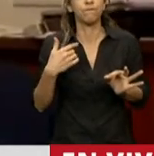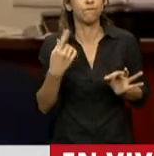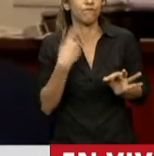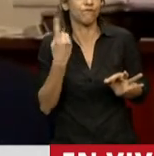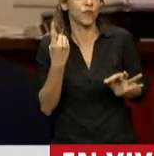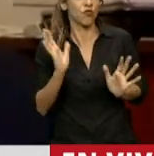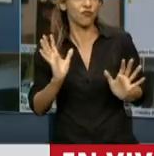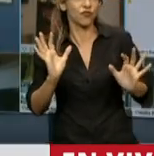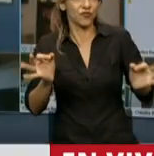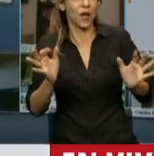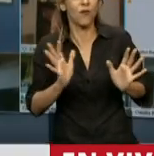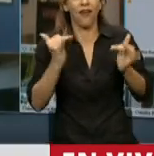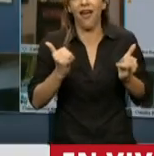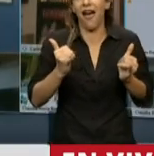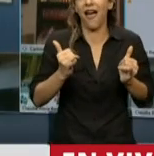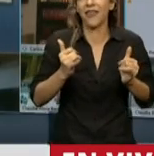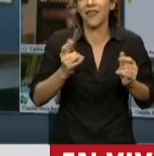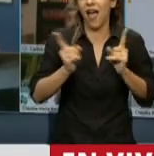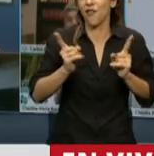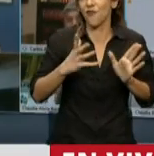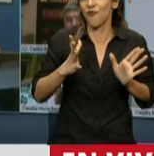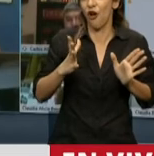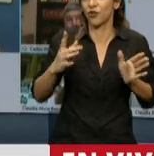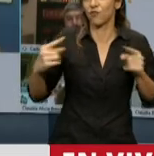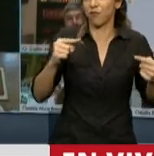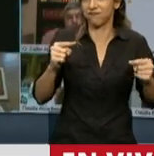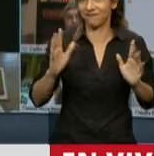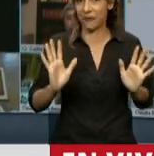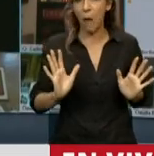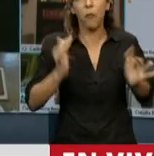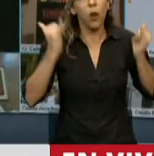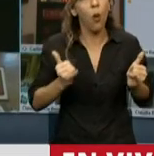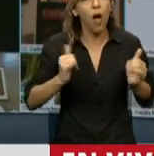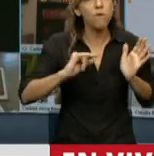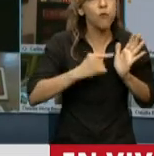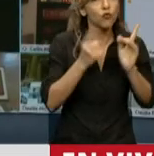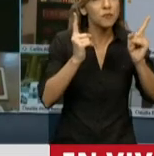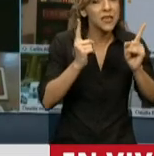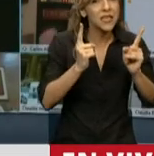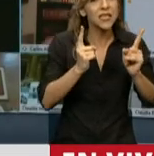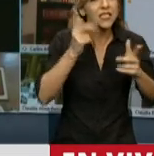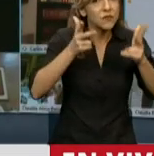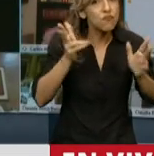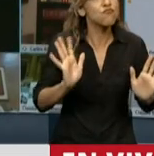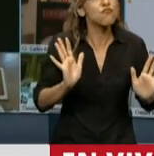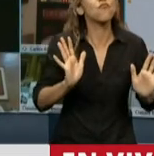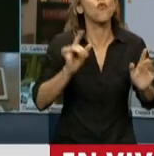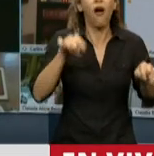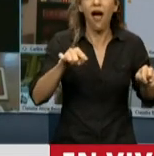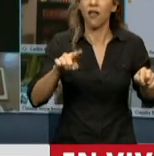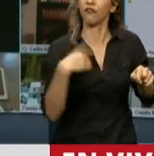territorios en los que existen controversias, pero sobre esos puntos hicimos expresa reserva de